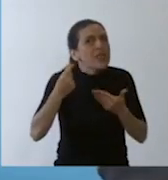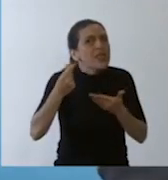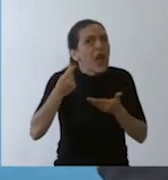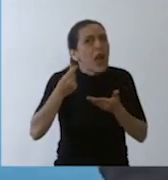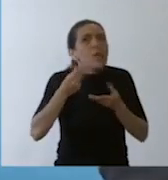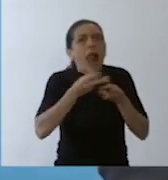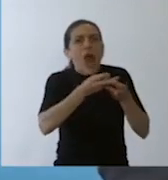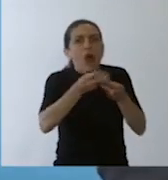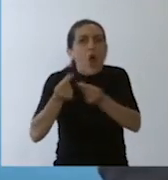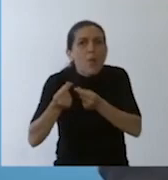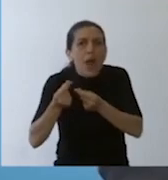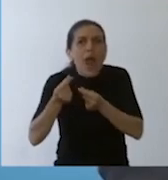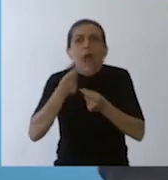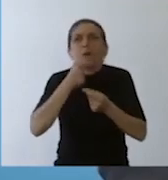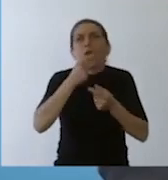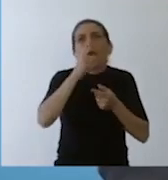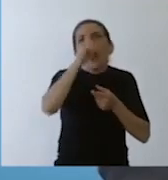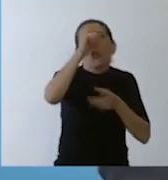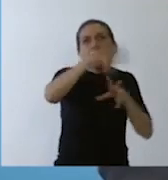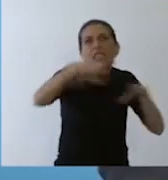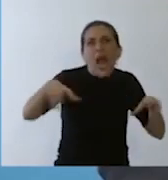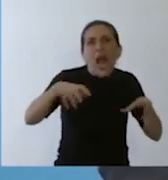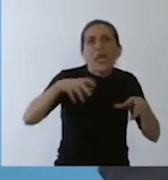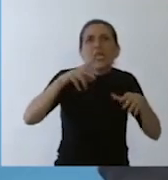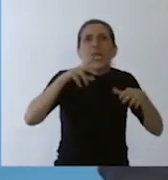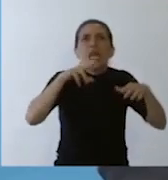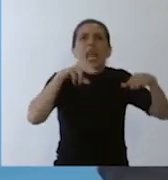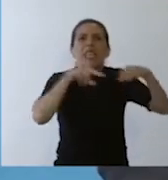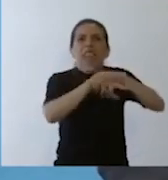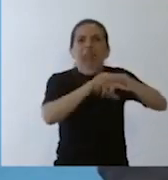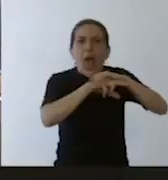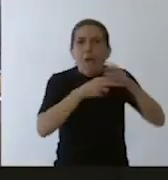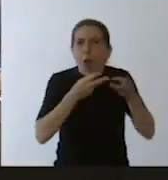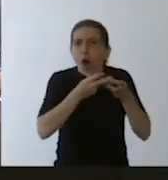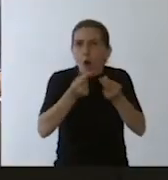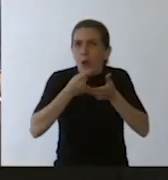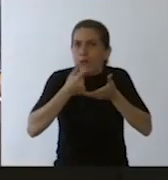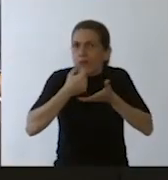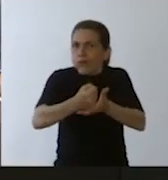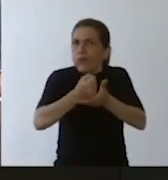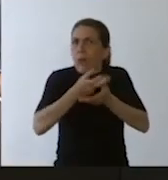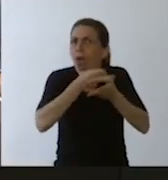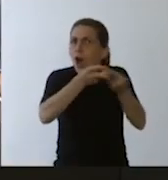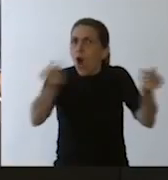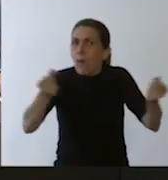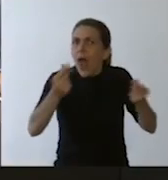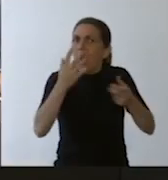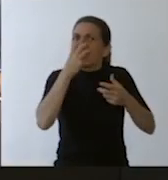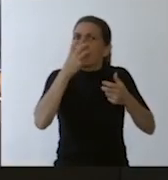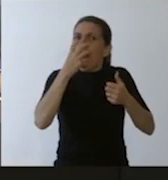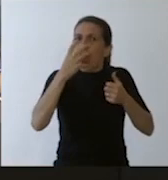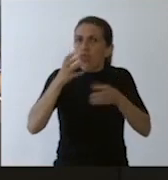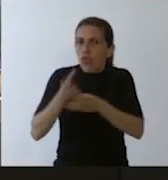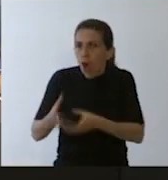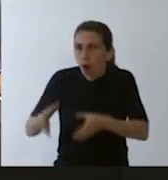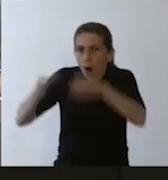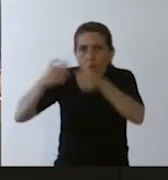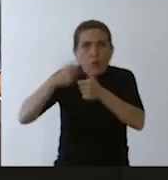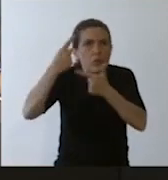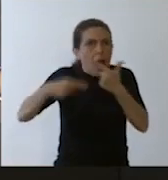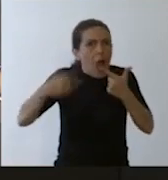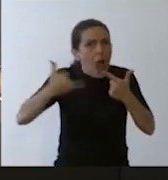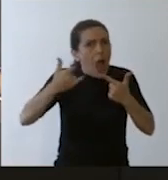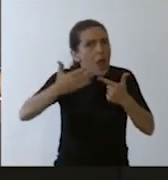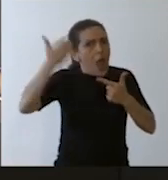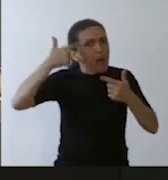de respiradores y equipo de terapia intensiva ha sido muy fuerte. Esto fue un consenso